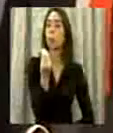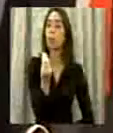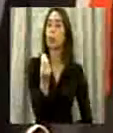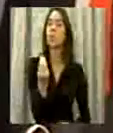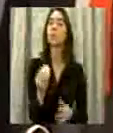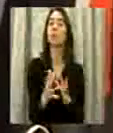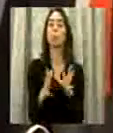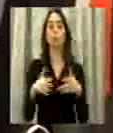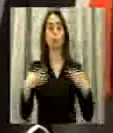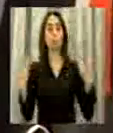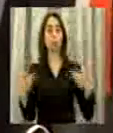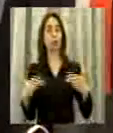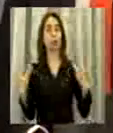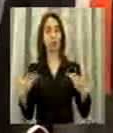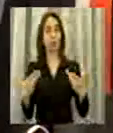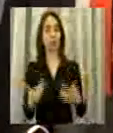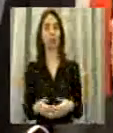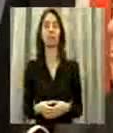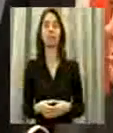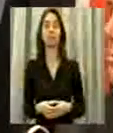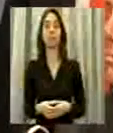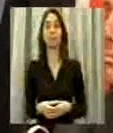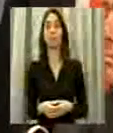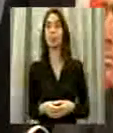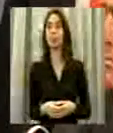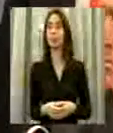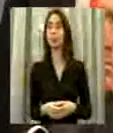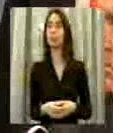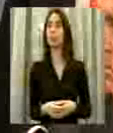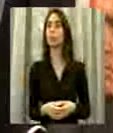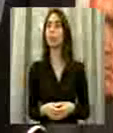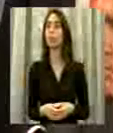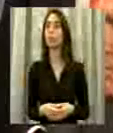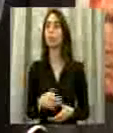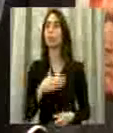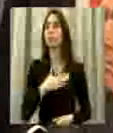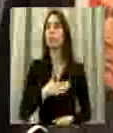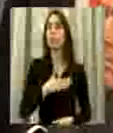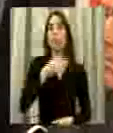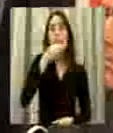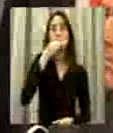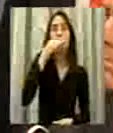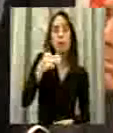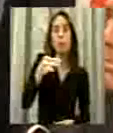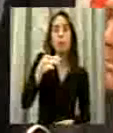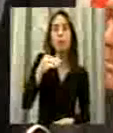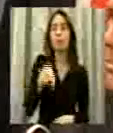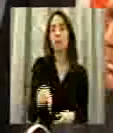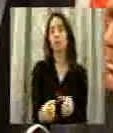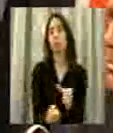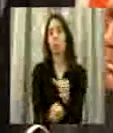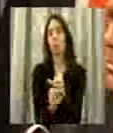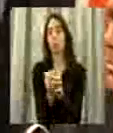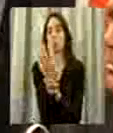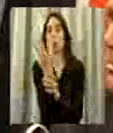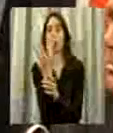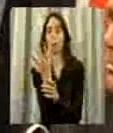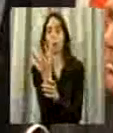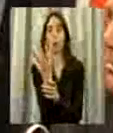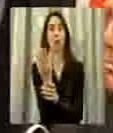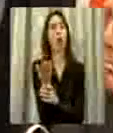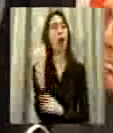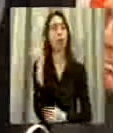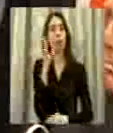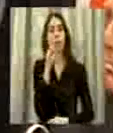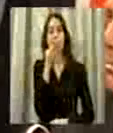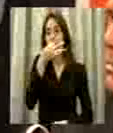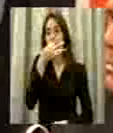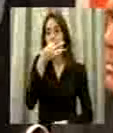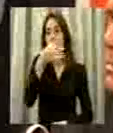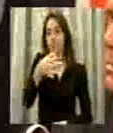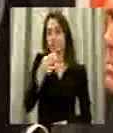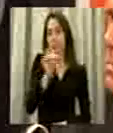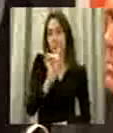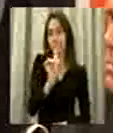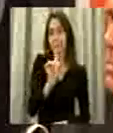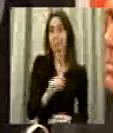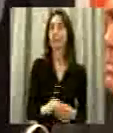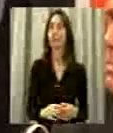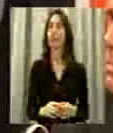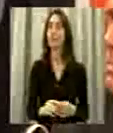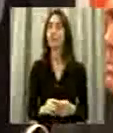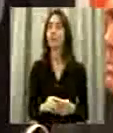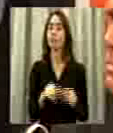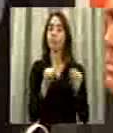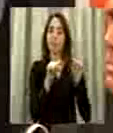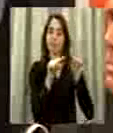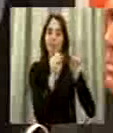mucha motivación. Quiero decir también, y esto es algo nuevo, que no habíamos comentado,